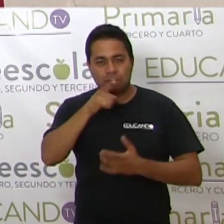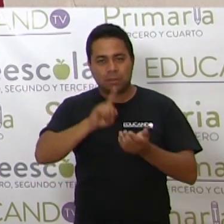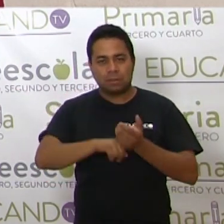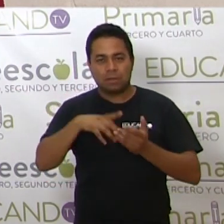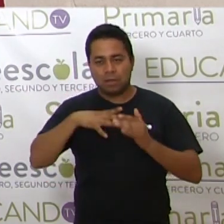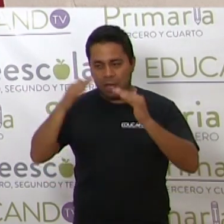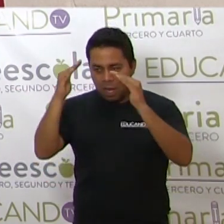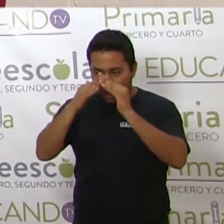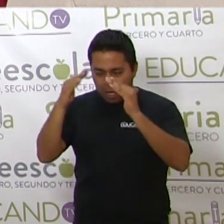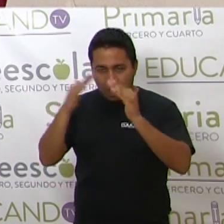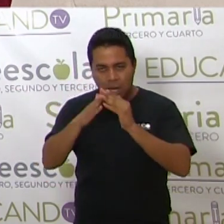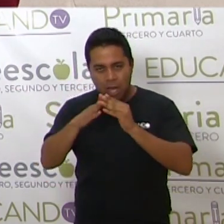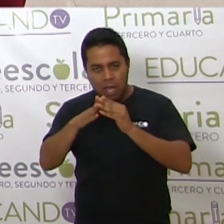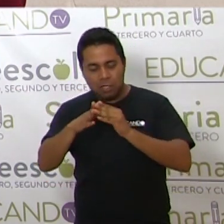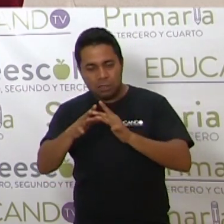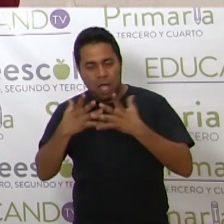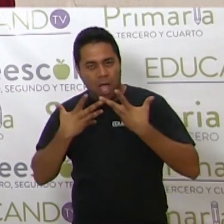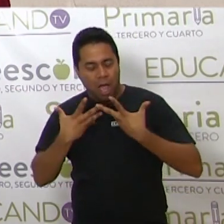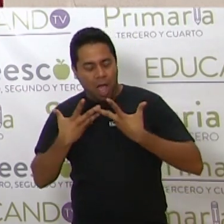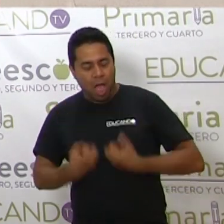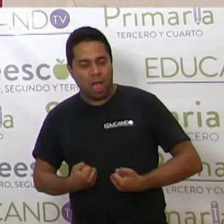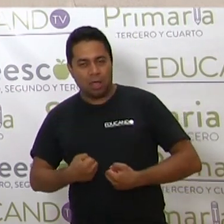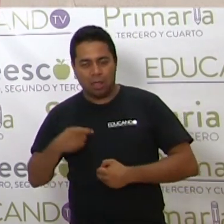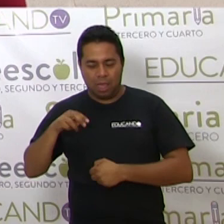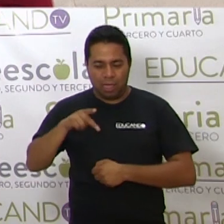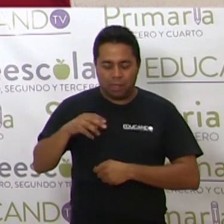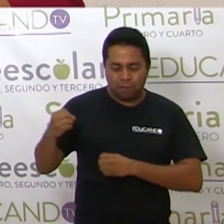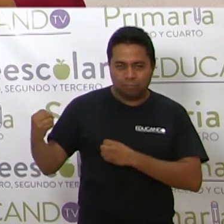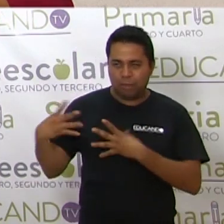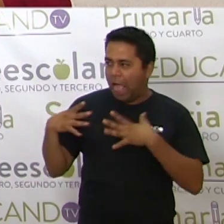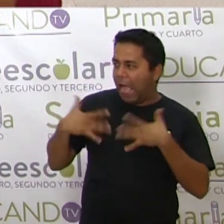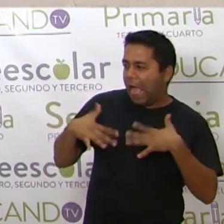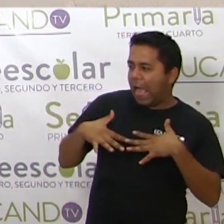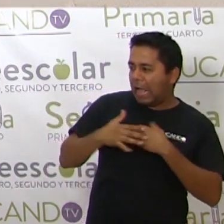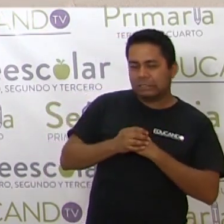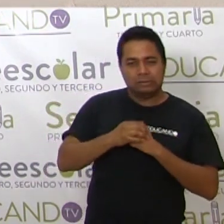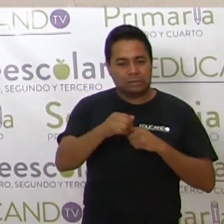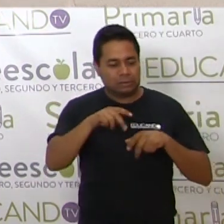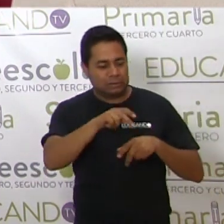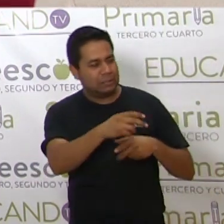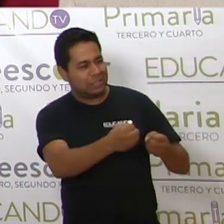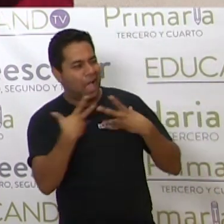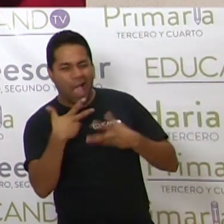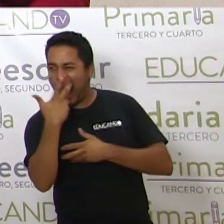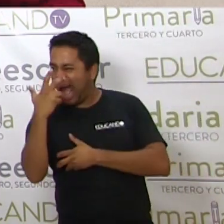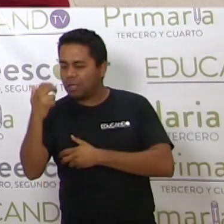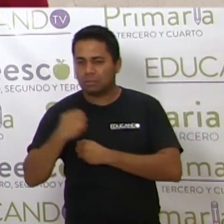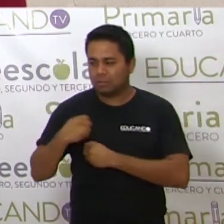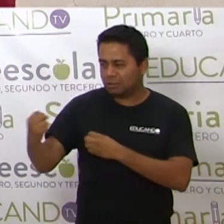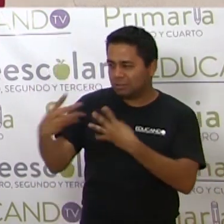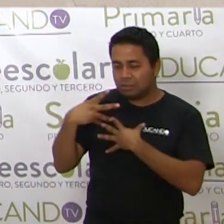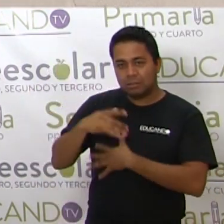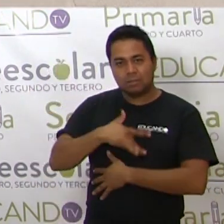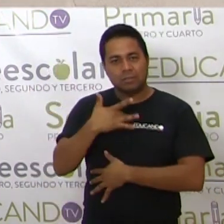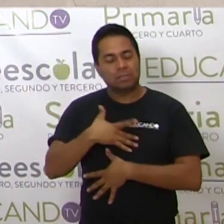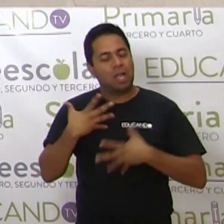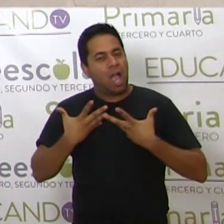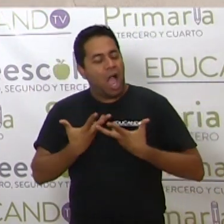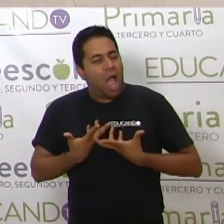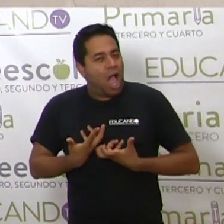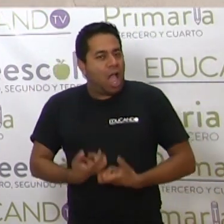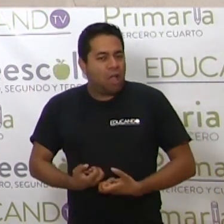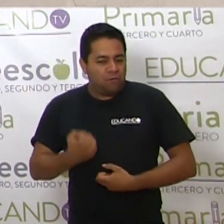a veces vas caminando la gente salen cosas y gritas así te da mucho susto